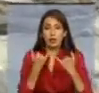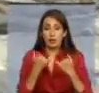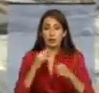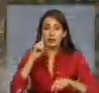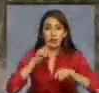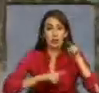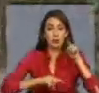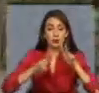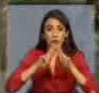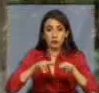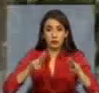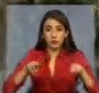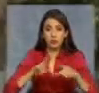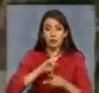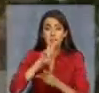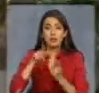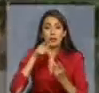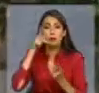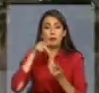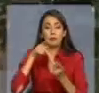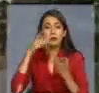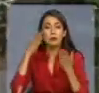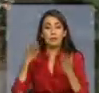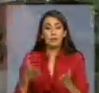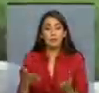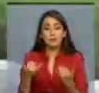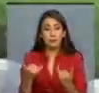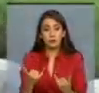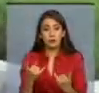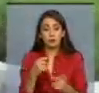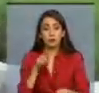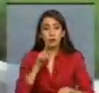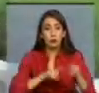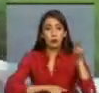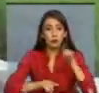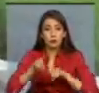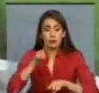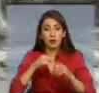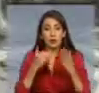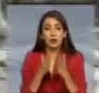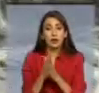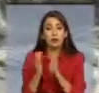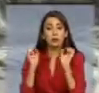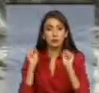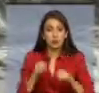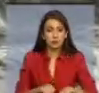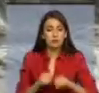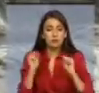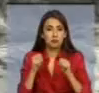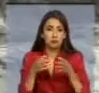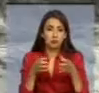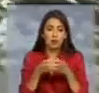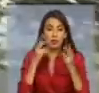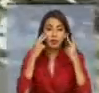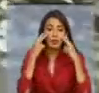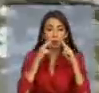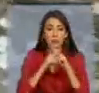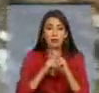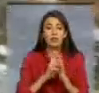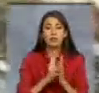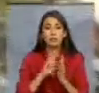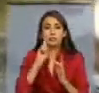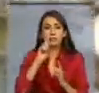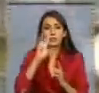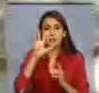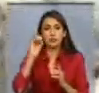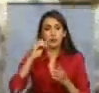Gómez. La prefectura de Manabí interviene para mejorar la vía y aquello aporta para que más turistas conozcan del lugar. La cascada tiene 150 metros de